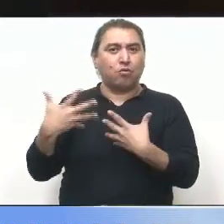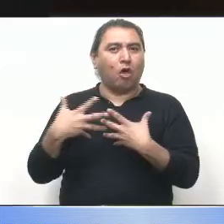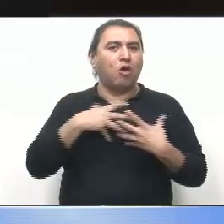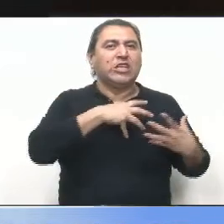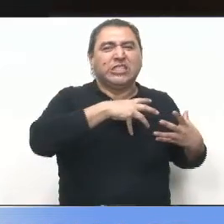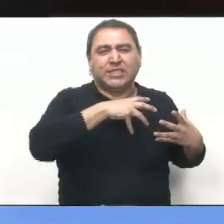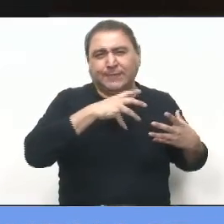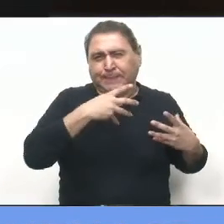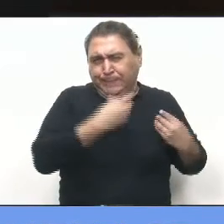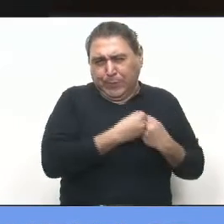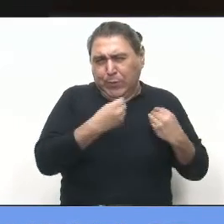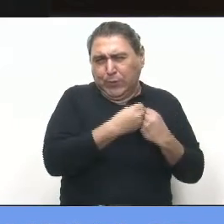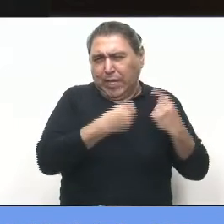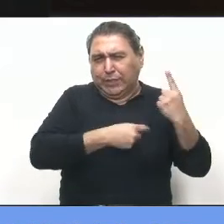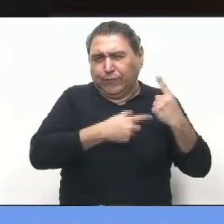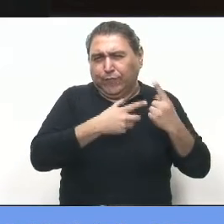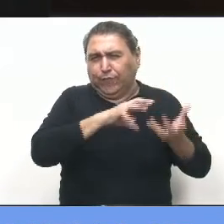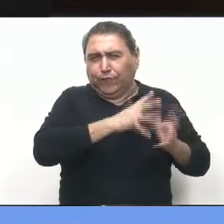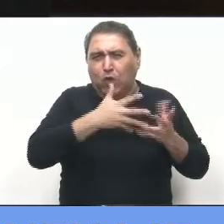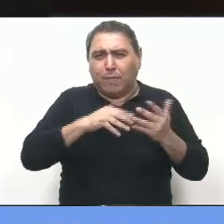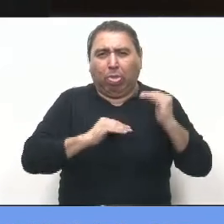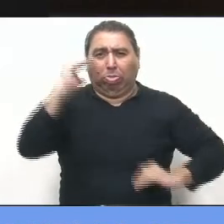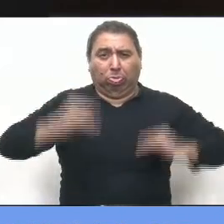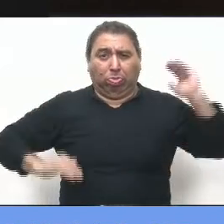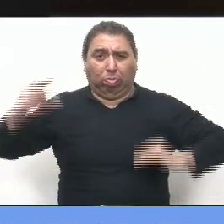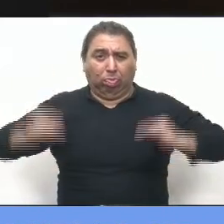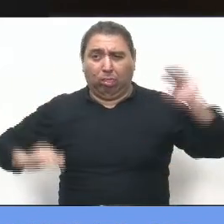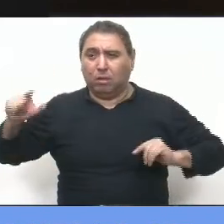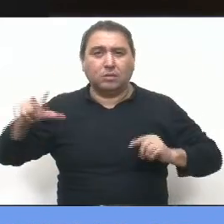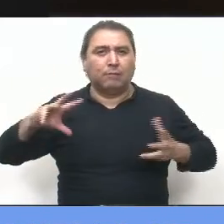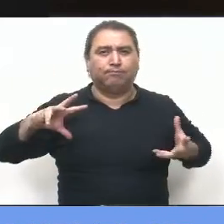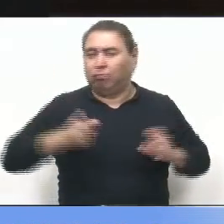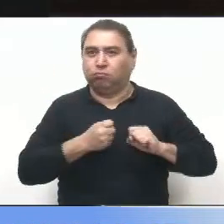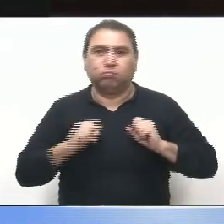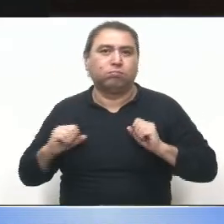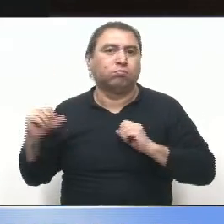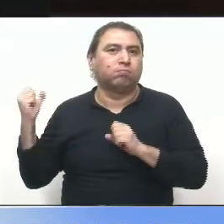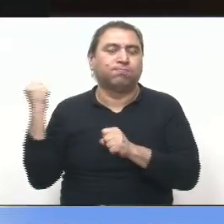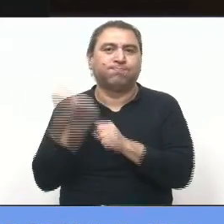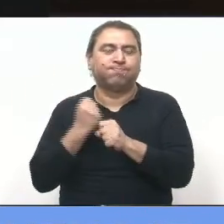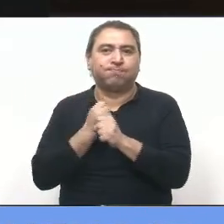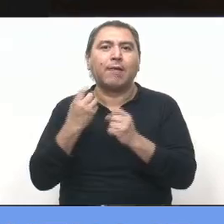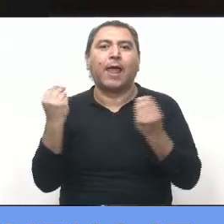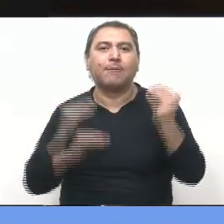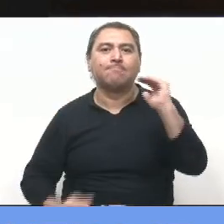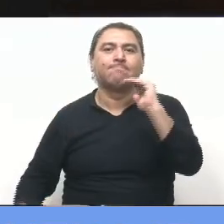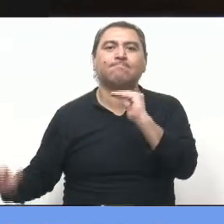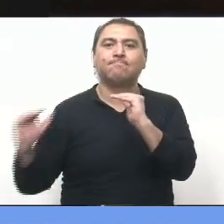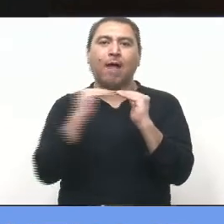tanta desigualdad existente en nuestro país. Espero que de